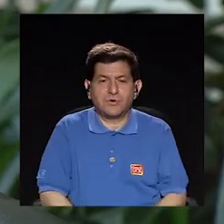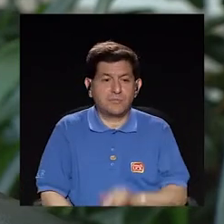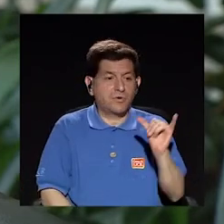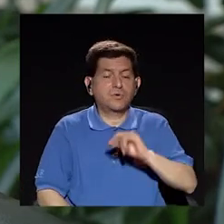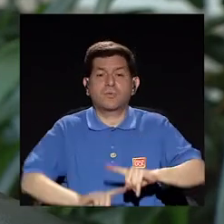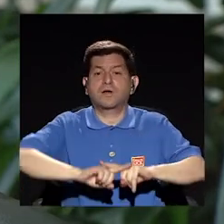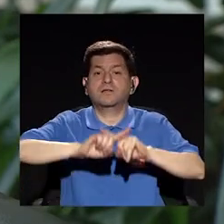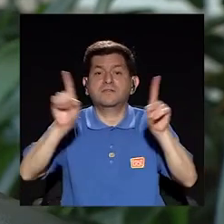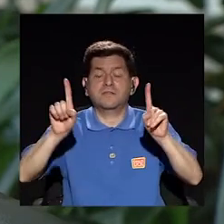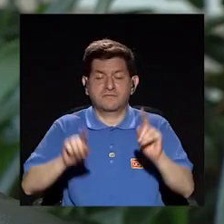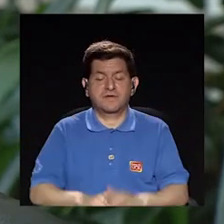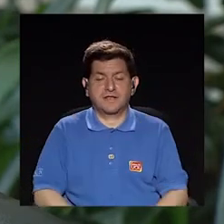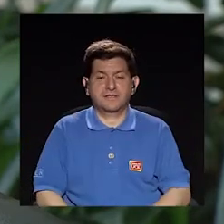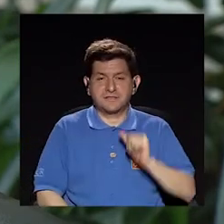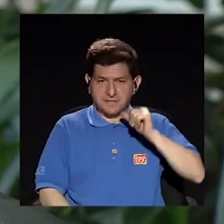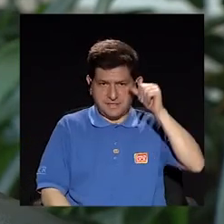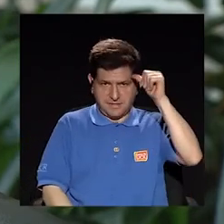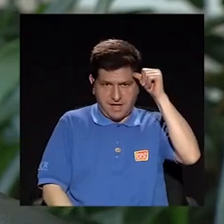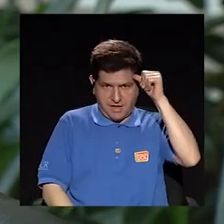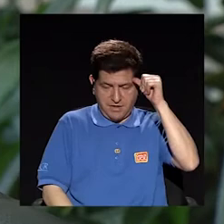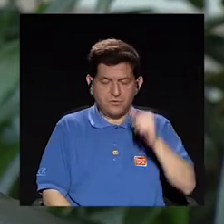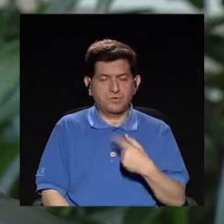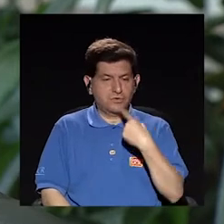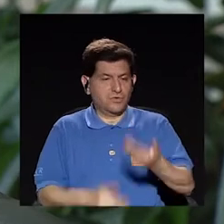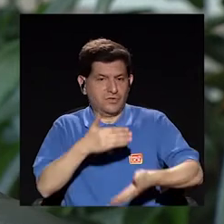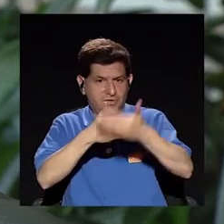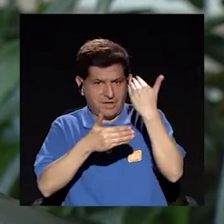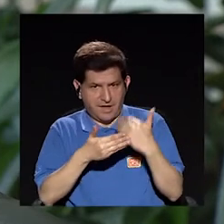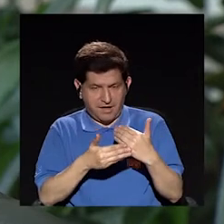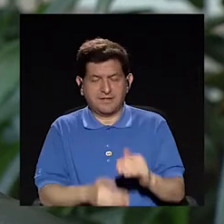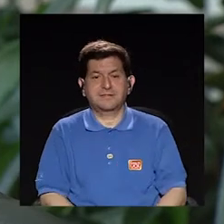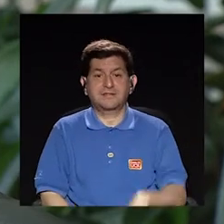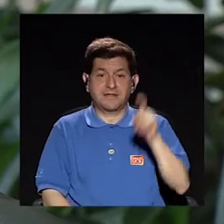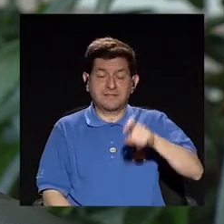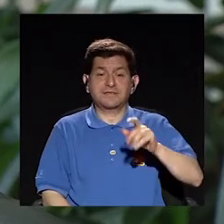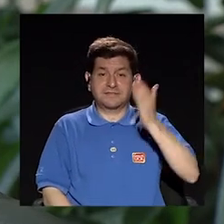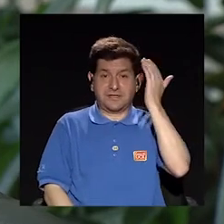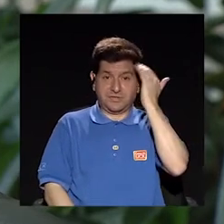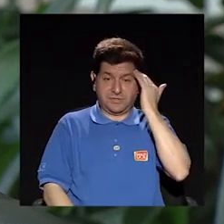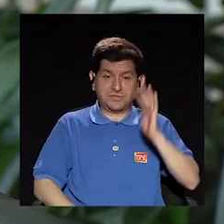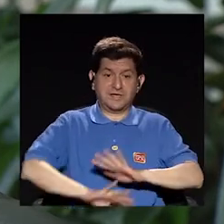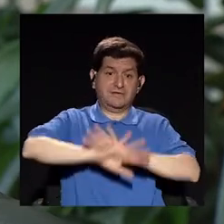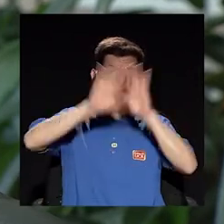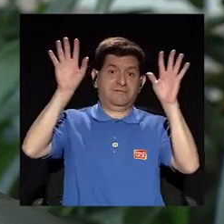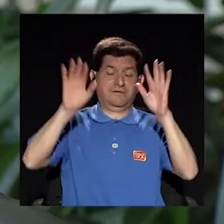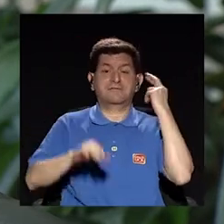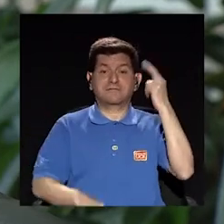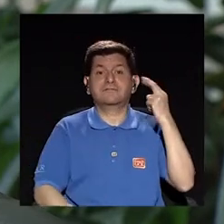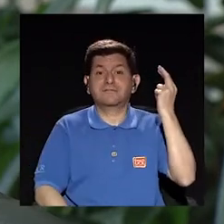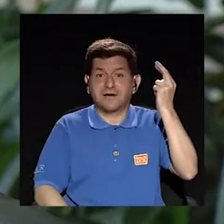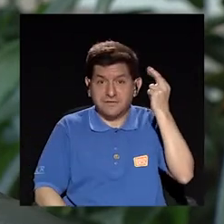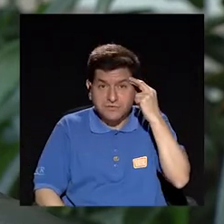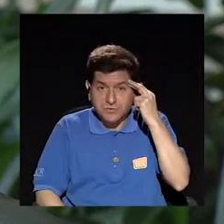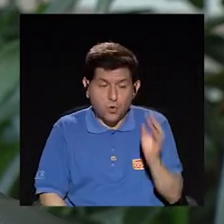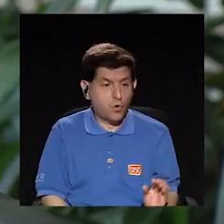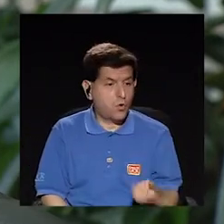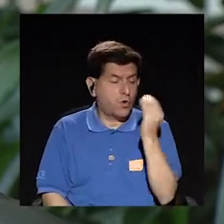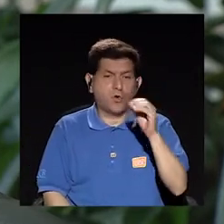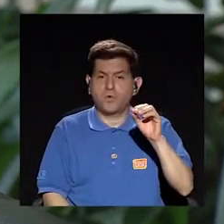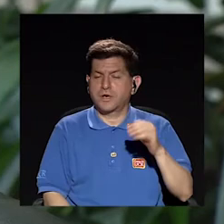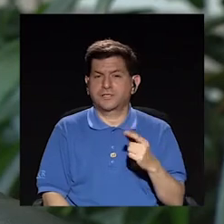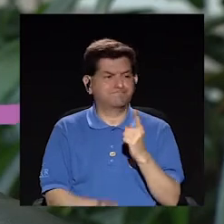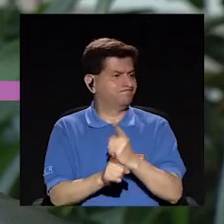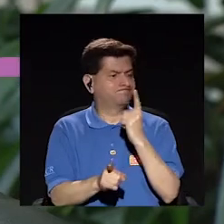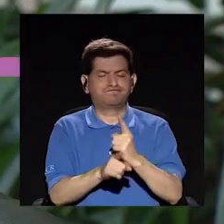esta diferencia a nivel de adultos que les explicaba al inicio, ¿verdad? Que tenemos que tener claro y que son las razones por las cuales los jóvenes